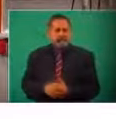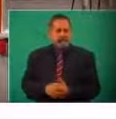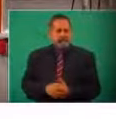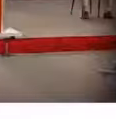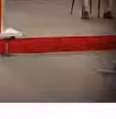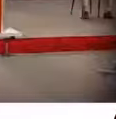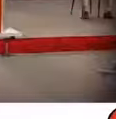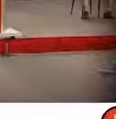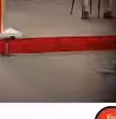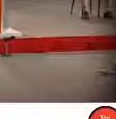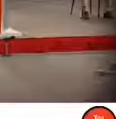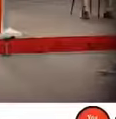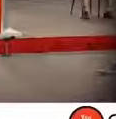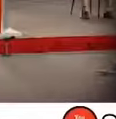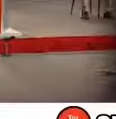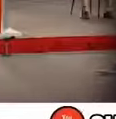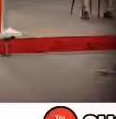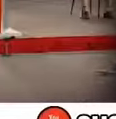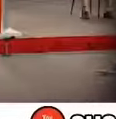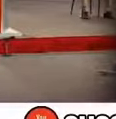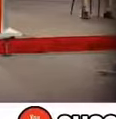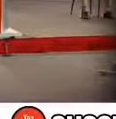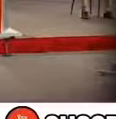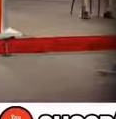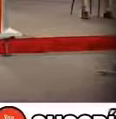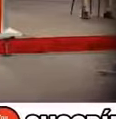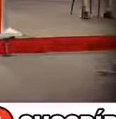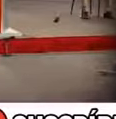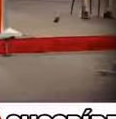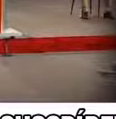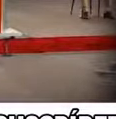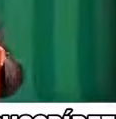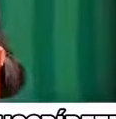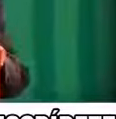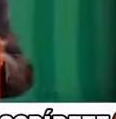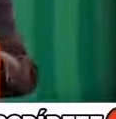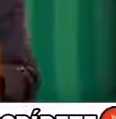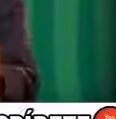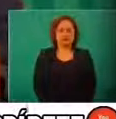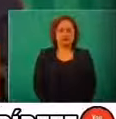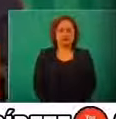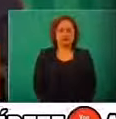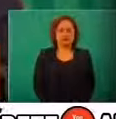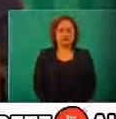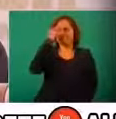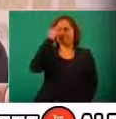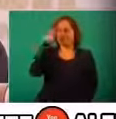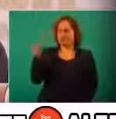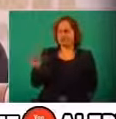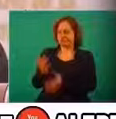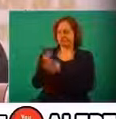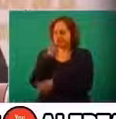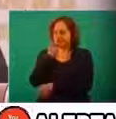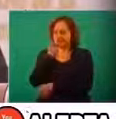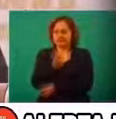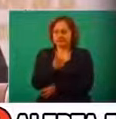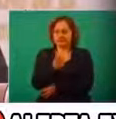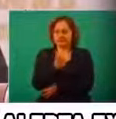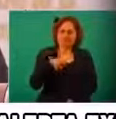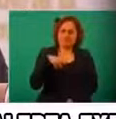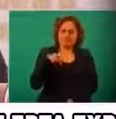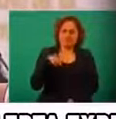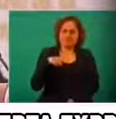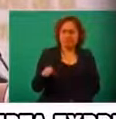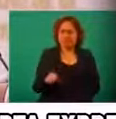hemos rendido. Ayer recordaba yo una frase de Baby Ruth. No se puede vencer a quien no sabe